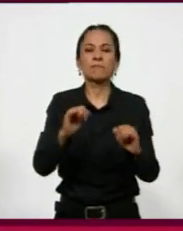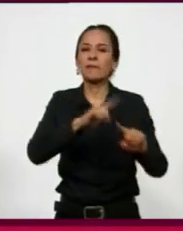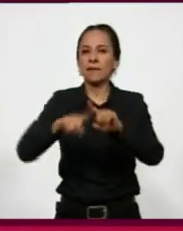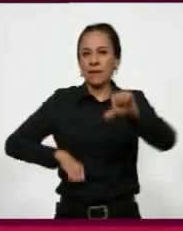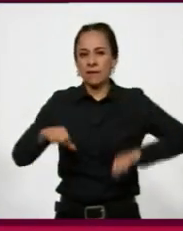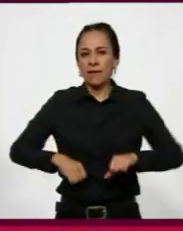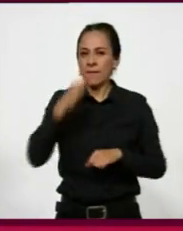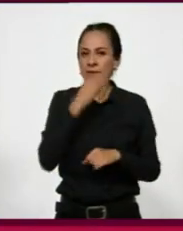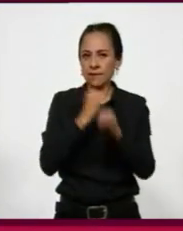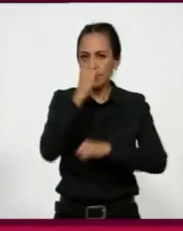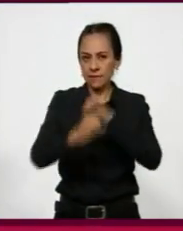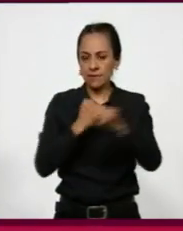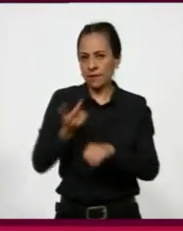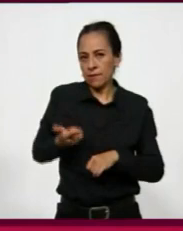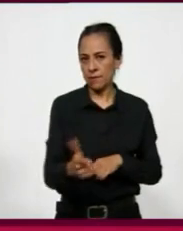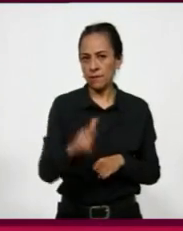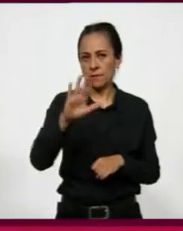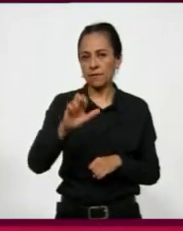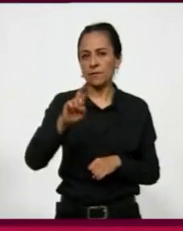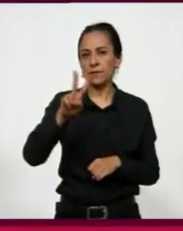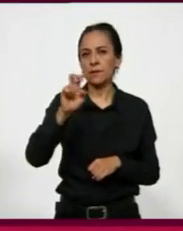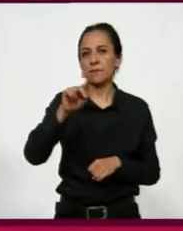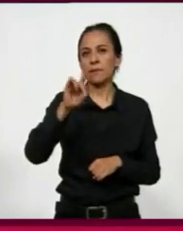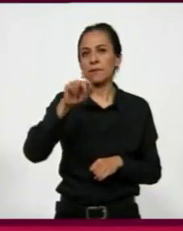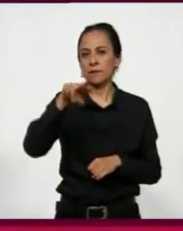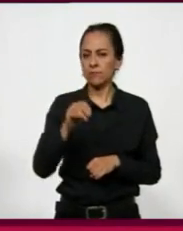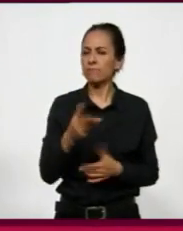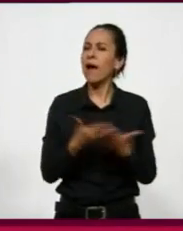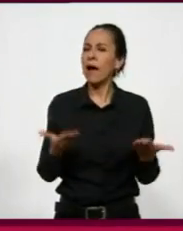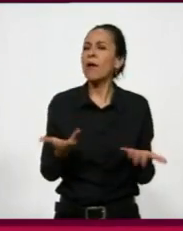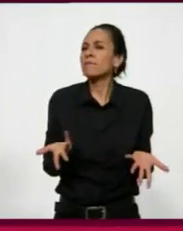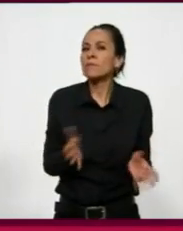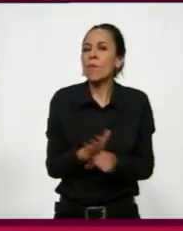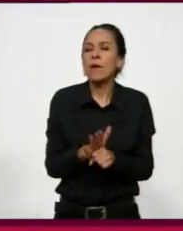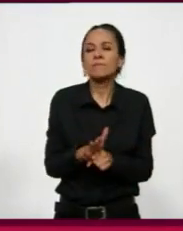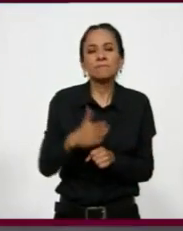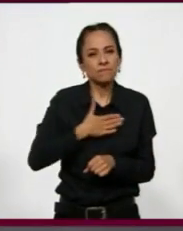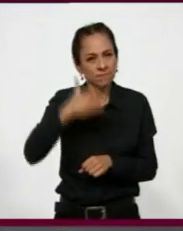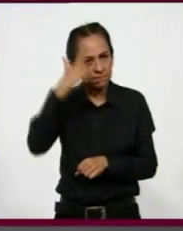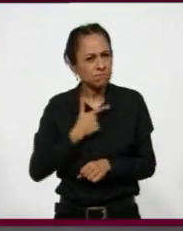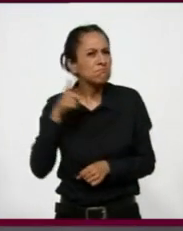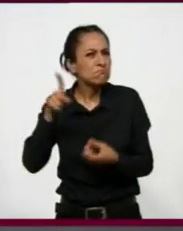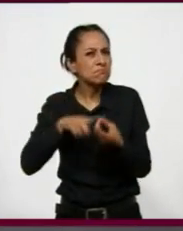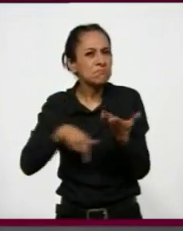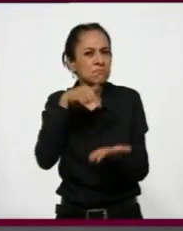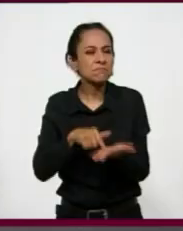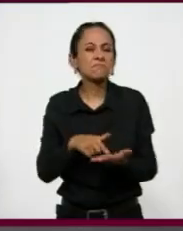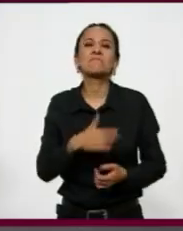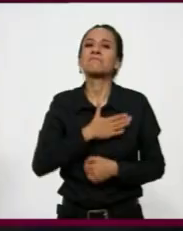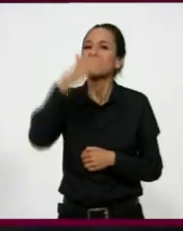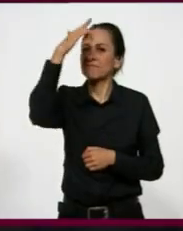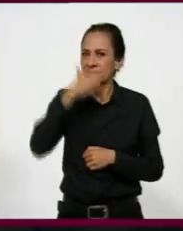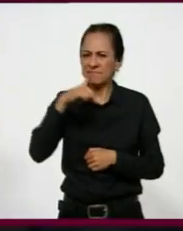Internacional Cervantino. Vamos a ver cómo están hoy las cosas. Miguel, buenas noches. Platícanos, por favor, ¿dónde estás? Adriana, buenas noches.